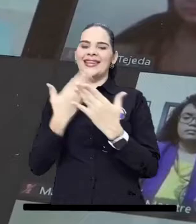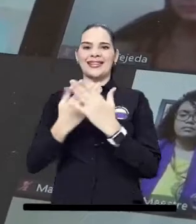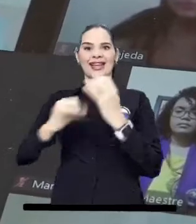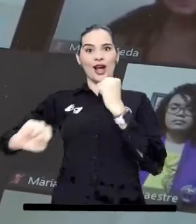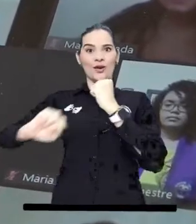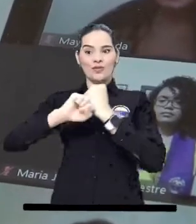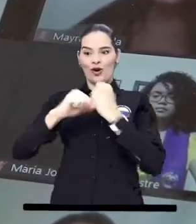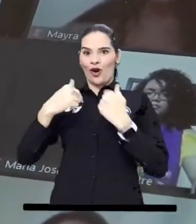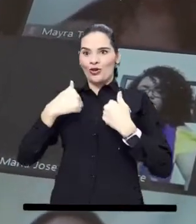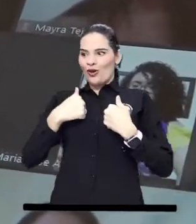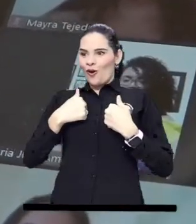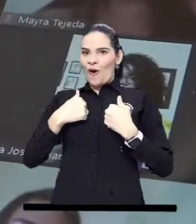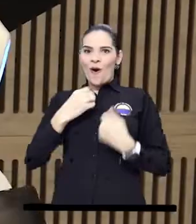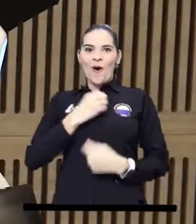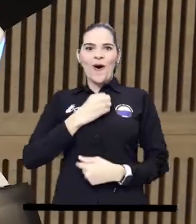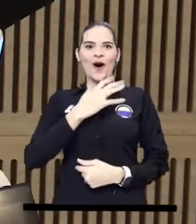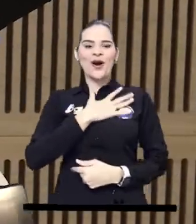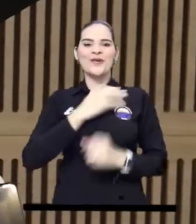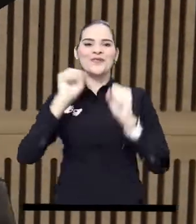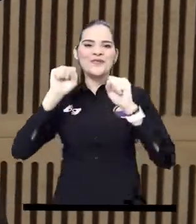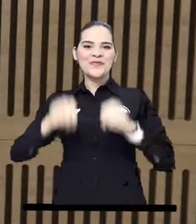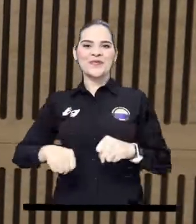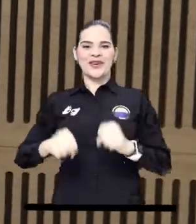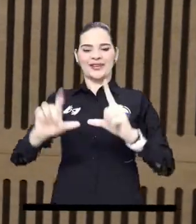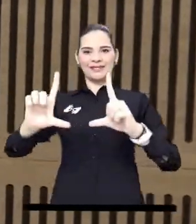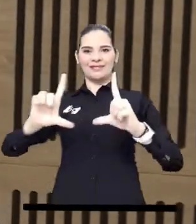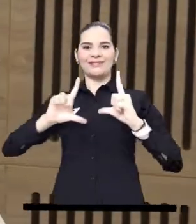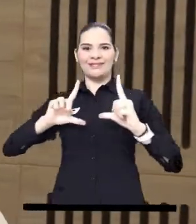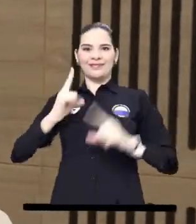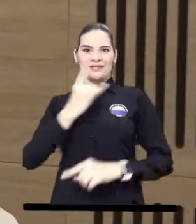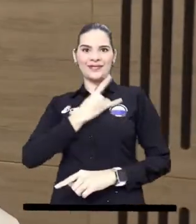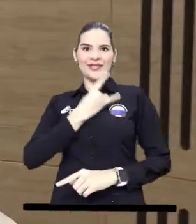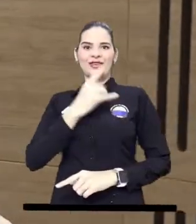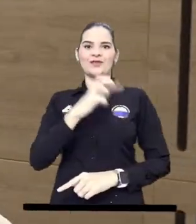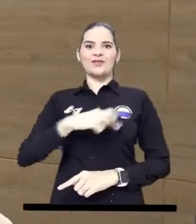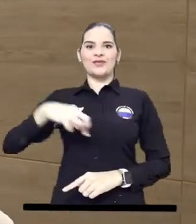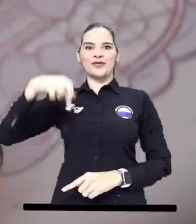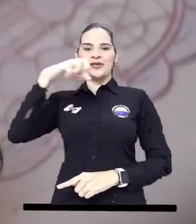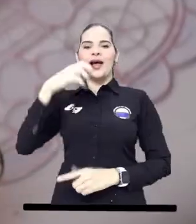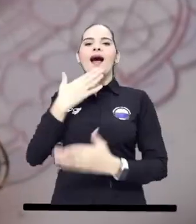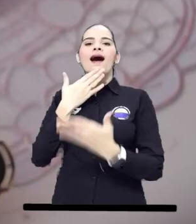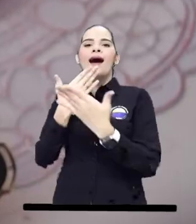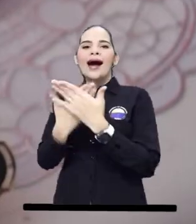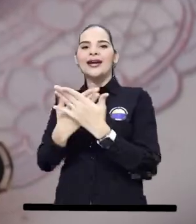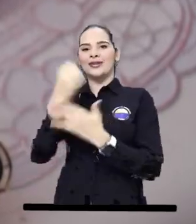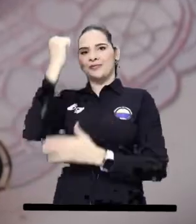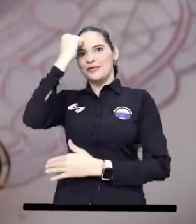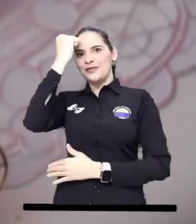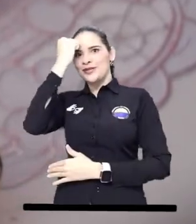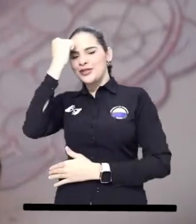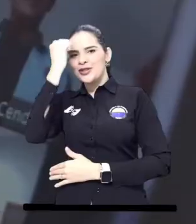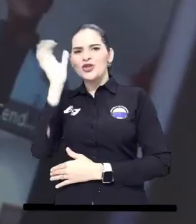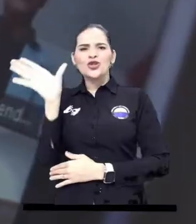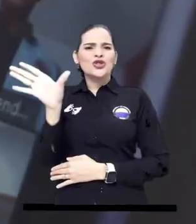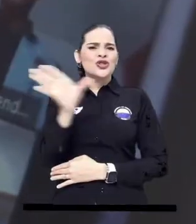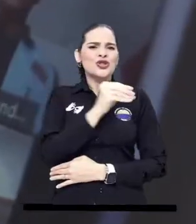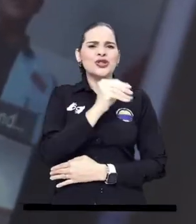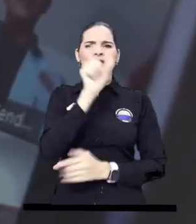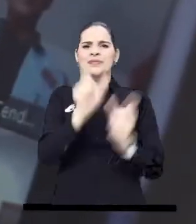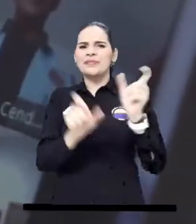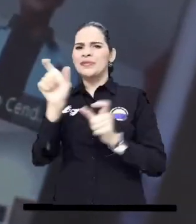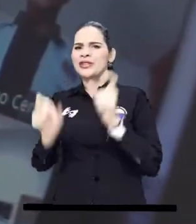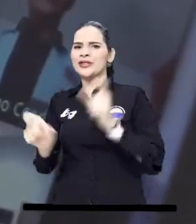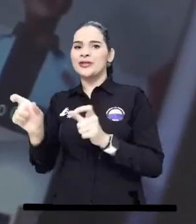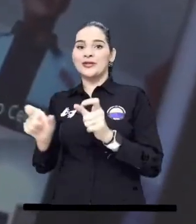de Magdalena, por brindarme la oportunidad de estudiar, de ser profesional. Gracias a mis profesores, gracias a todas esas